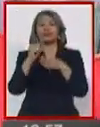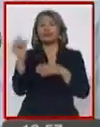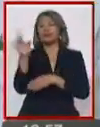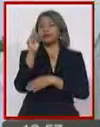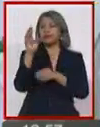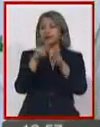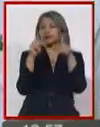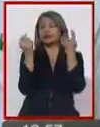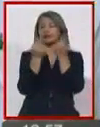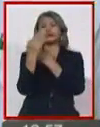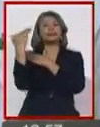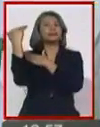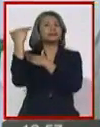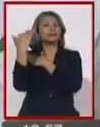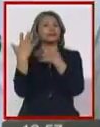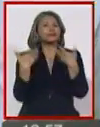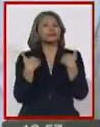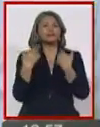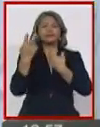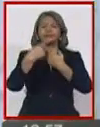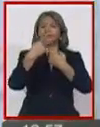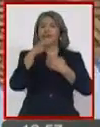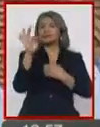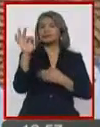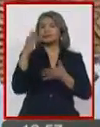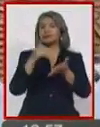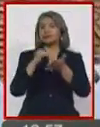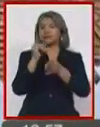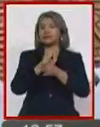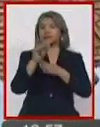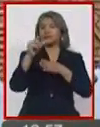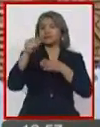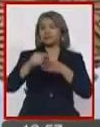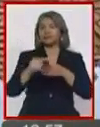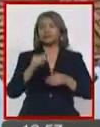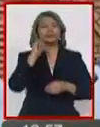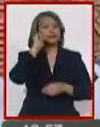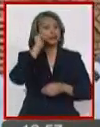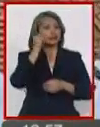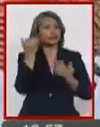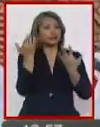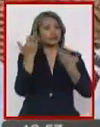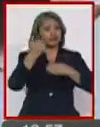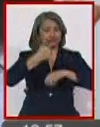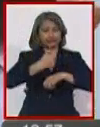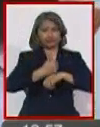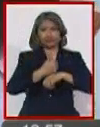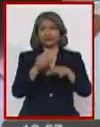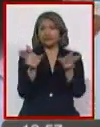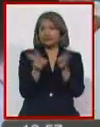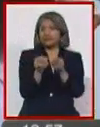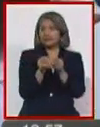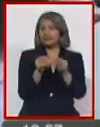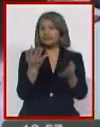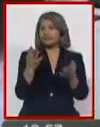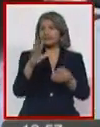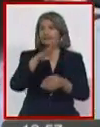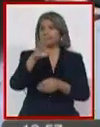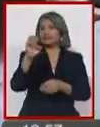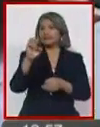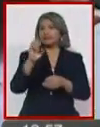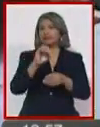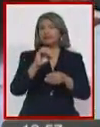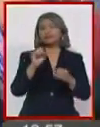Bolivia Departamental Santa Cruz aglutina alrededor de 9.000 ingenieros. Esperamos mañana nosotros estar reunidos acá alrededor de